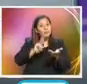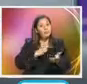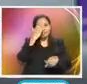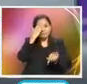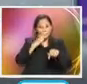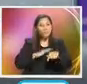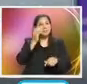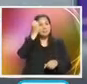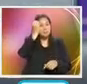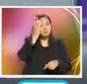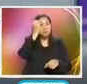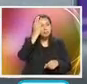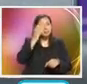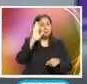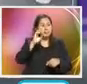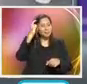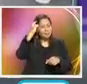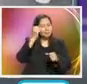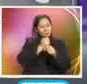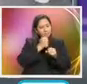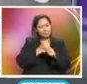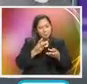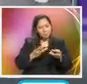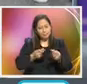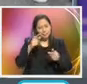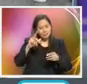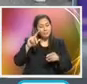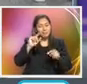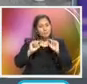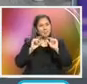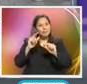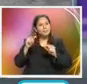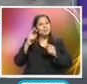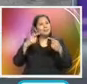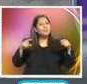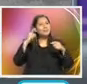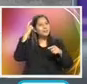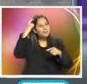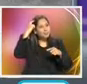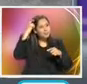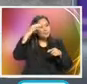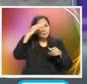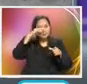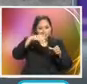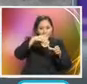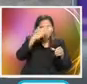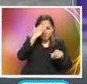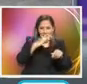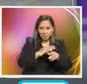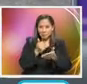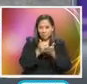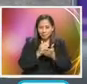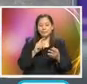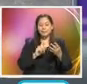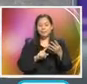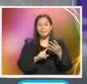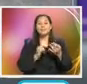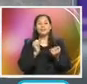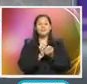está un poco lastimada con el tiempo. Otorga demasiados beneficios, puede manejar la